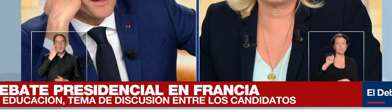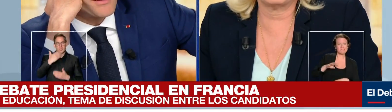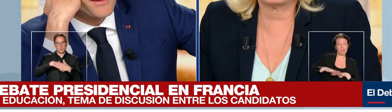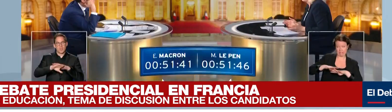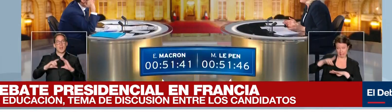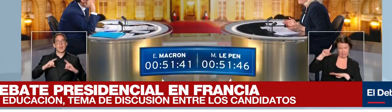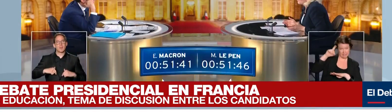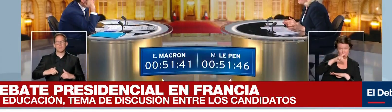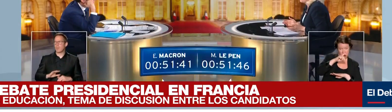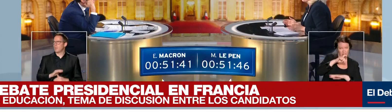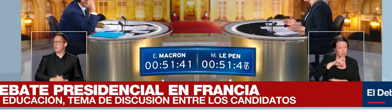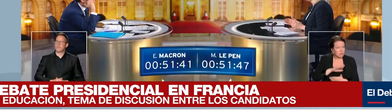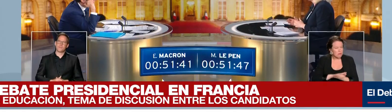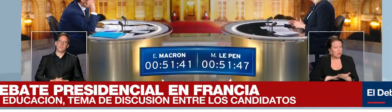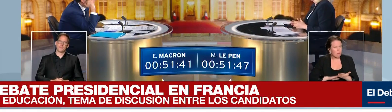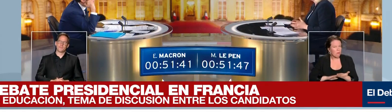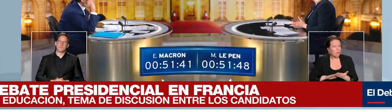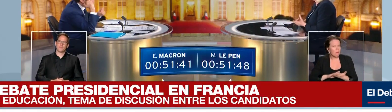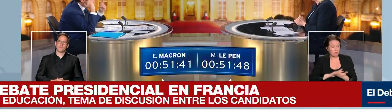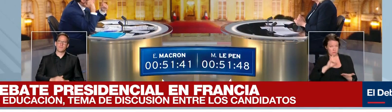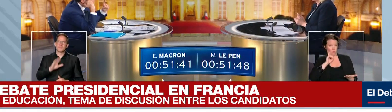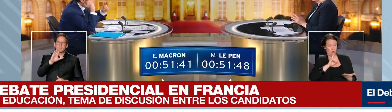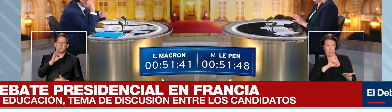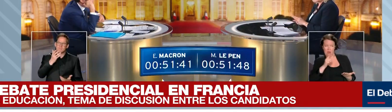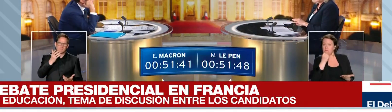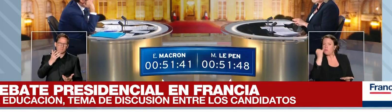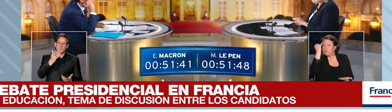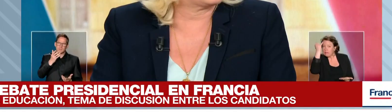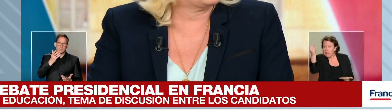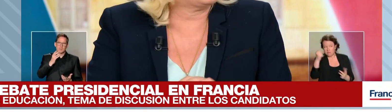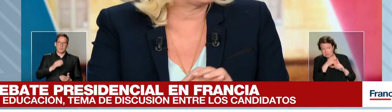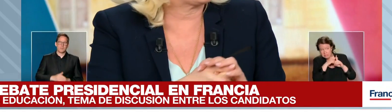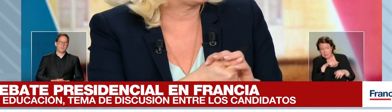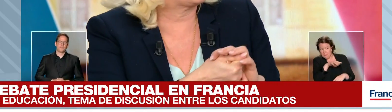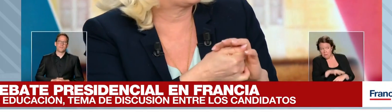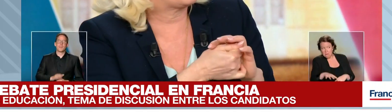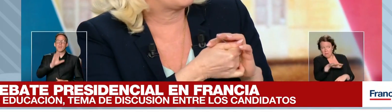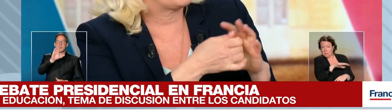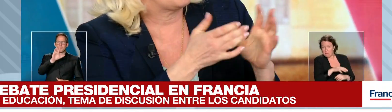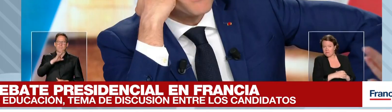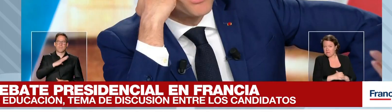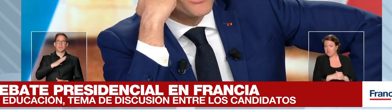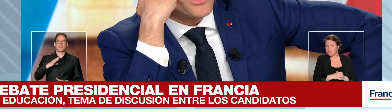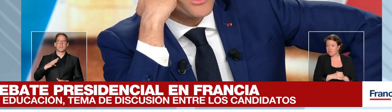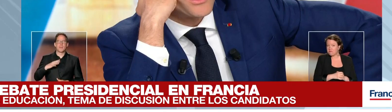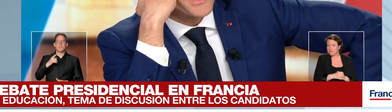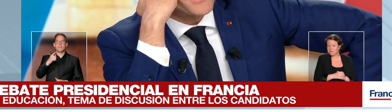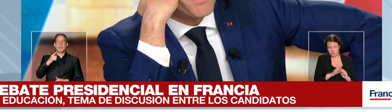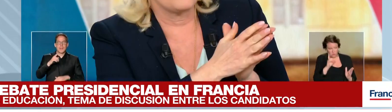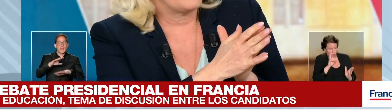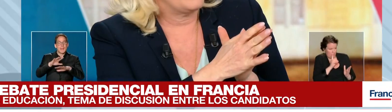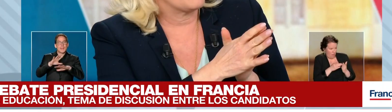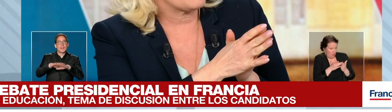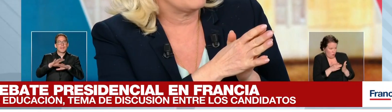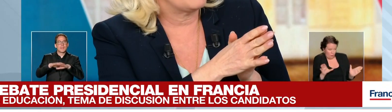los barrios difíciles, pero pienso que esto podría ser de pronto bueno. Los barrios pobres, señora Le Pen. Señora Le Pen, los barrios